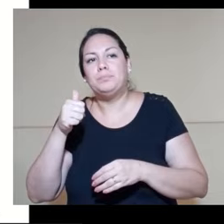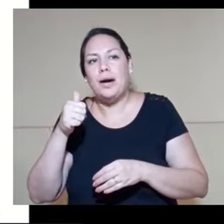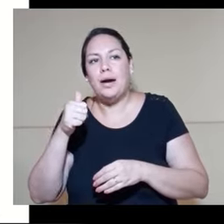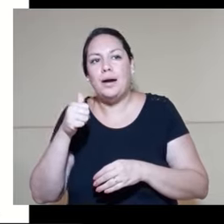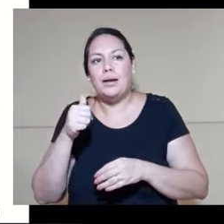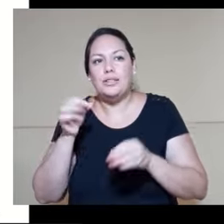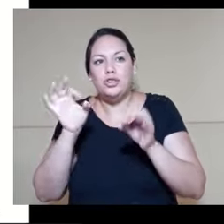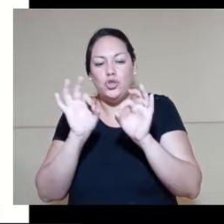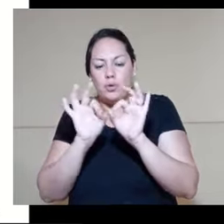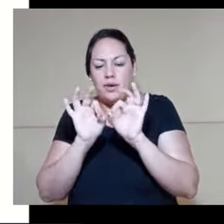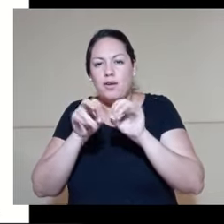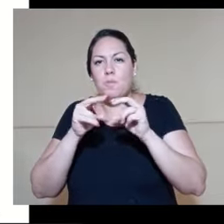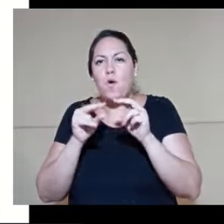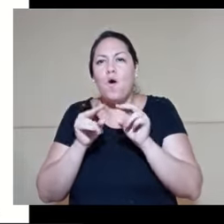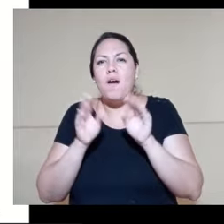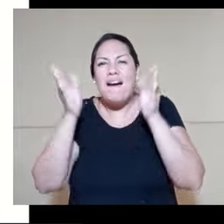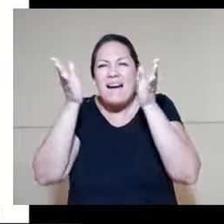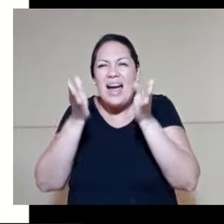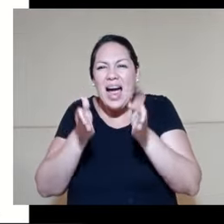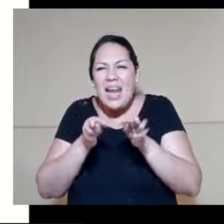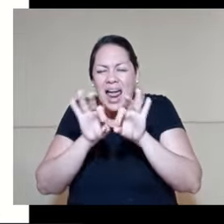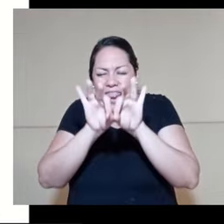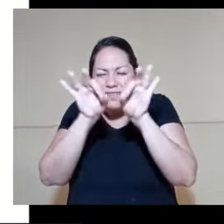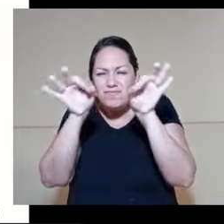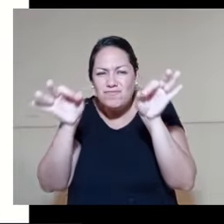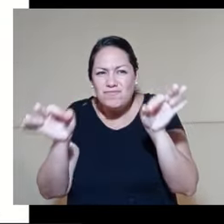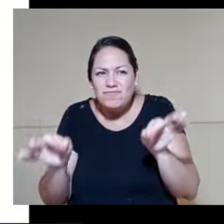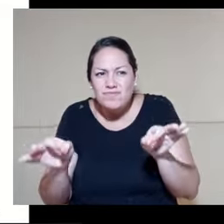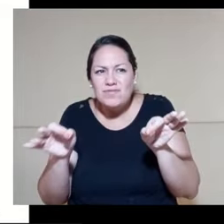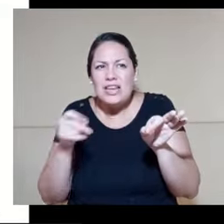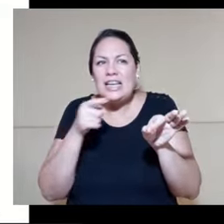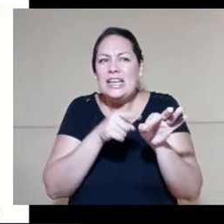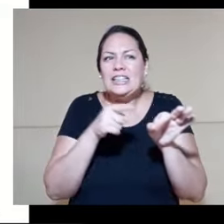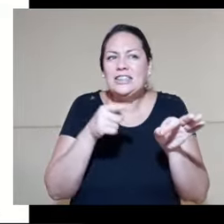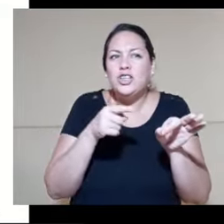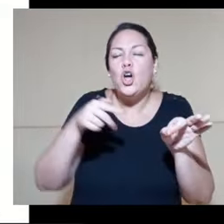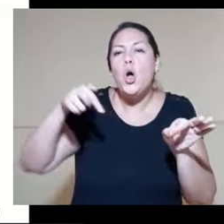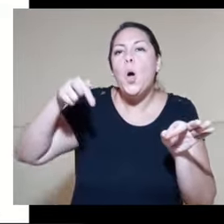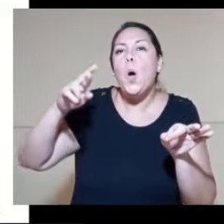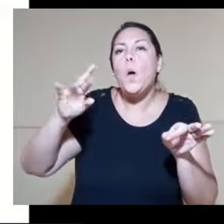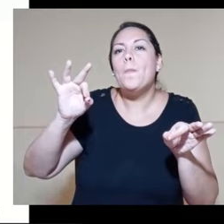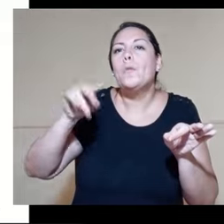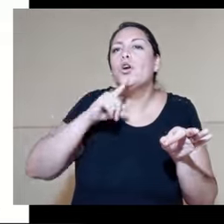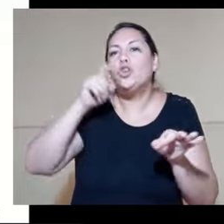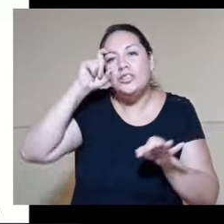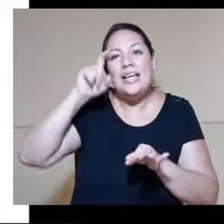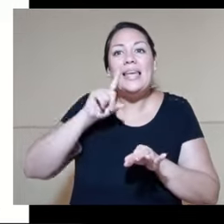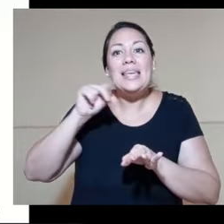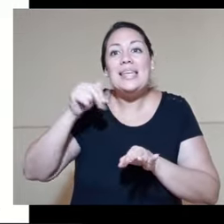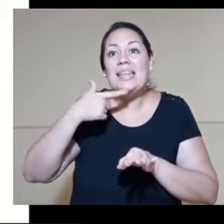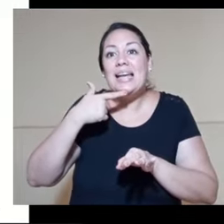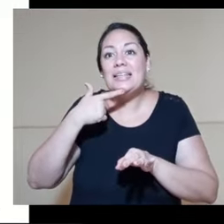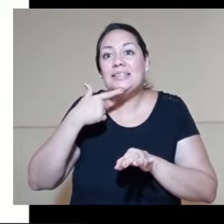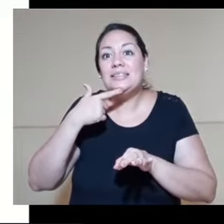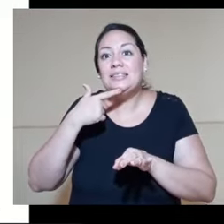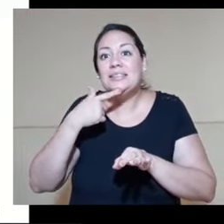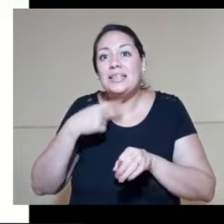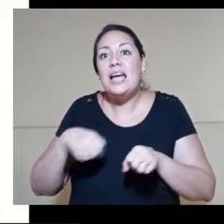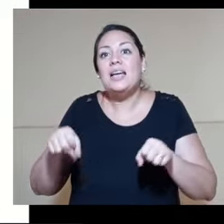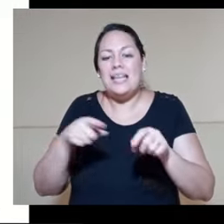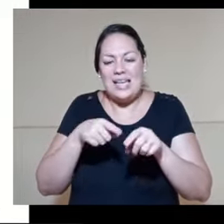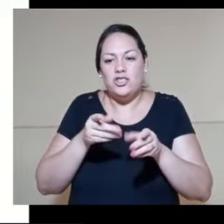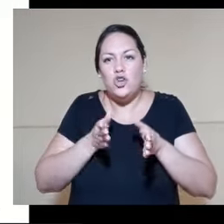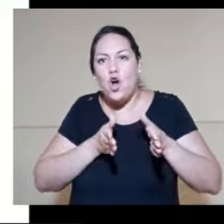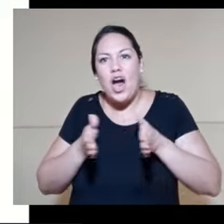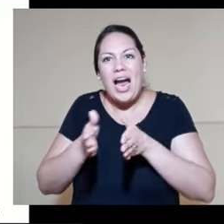Y tenemos estos canales que son proteínas que están en la membrana, que hacen de canales iónicos, porque